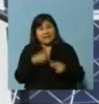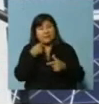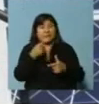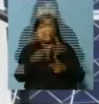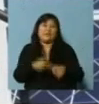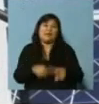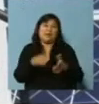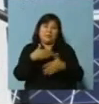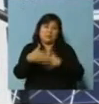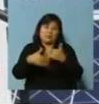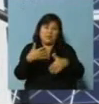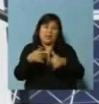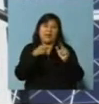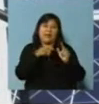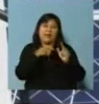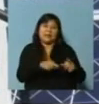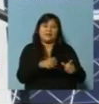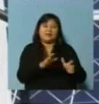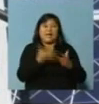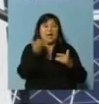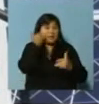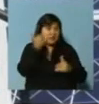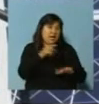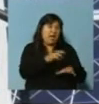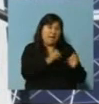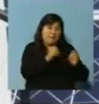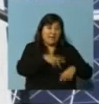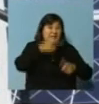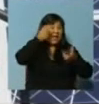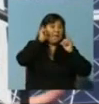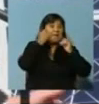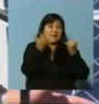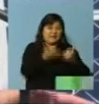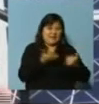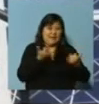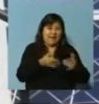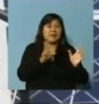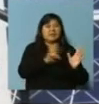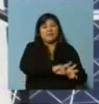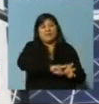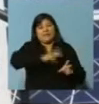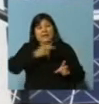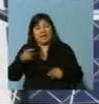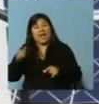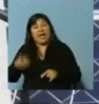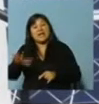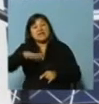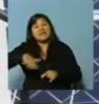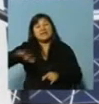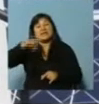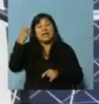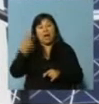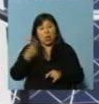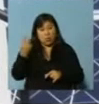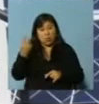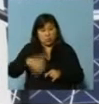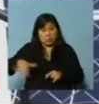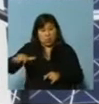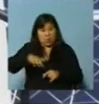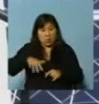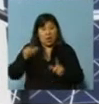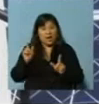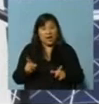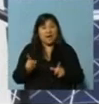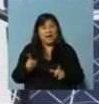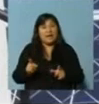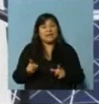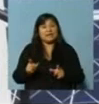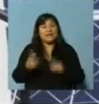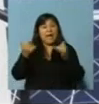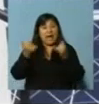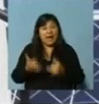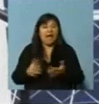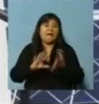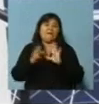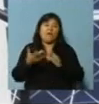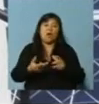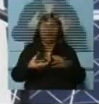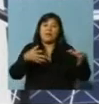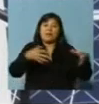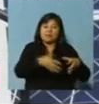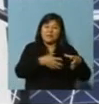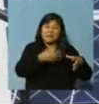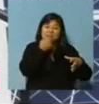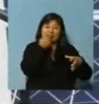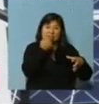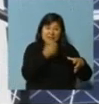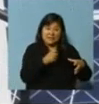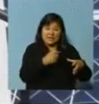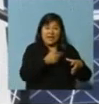esto ya viene como con un camino recorrido. Así que se inaugura este segundo pueblo solar, que es desenchufar un equipo